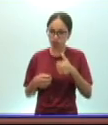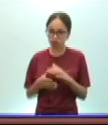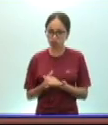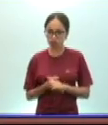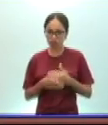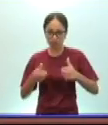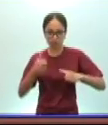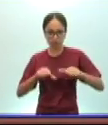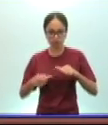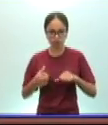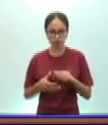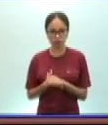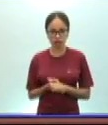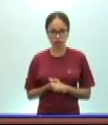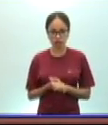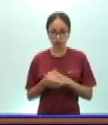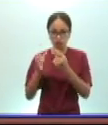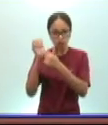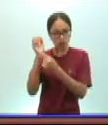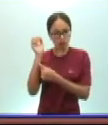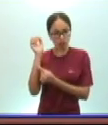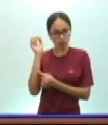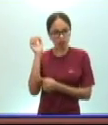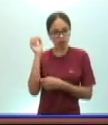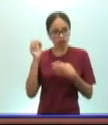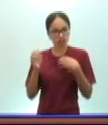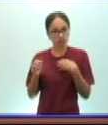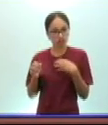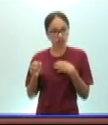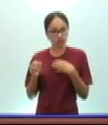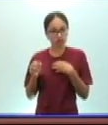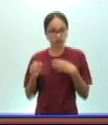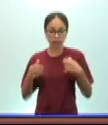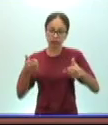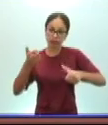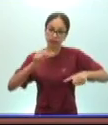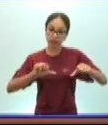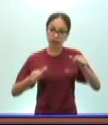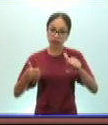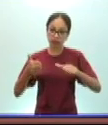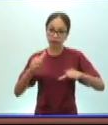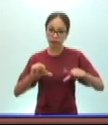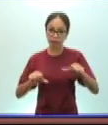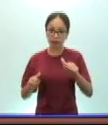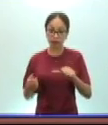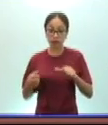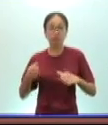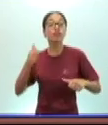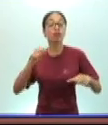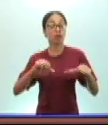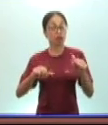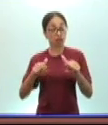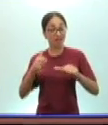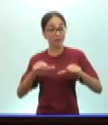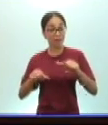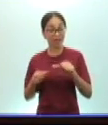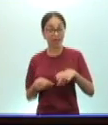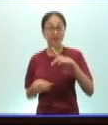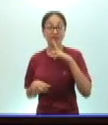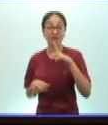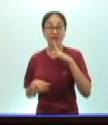¿qué propiedades tienen los componentes de esta mezcla heterogénea que les muestro? Esta mezcla de agua y arena.